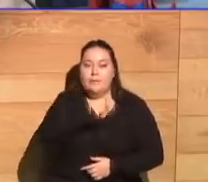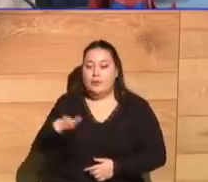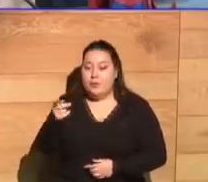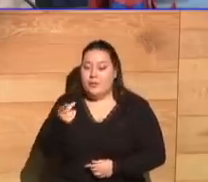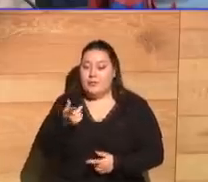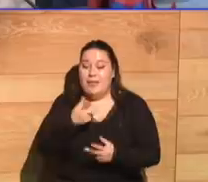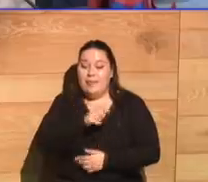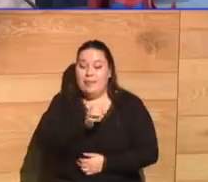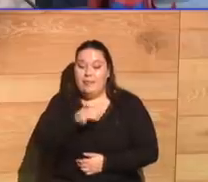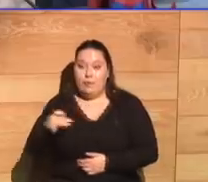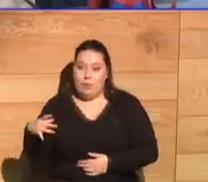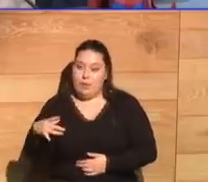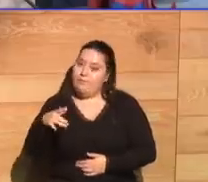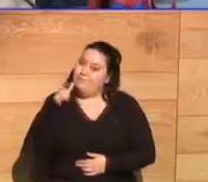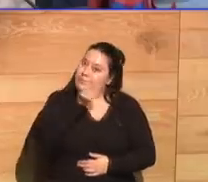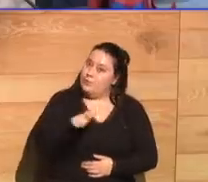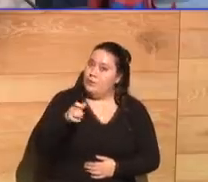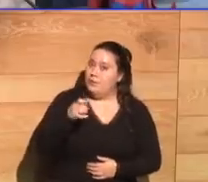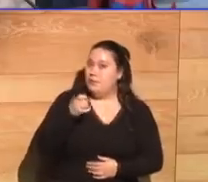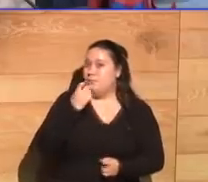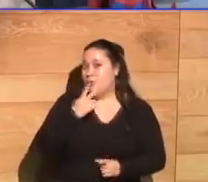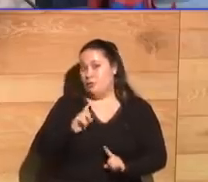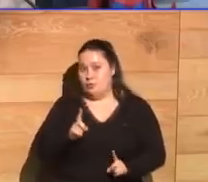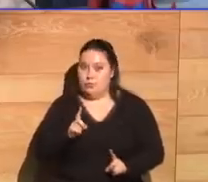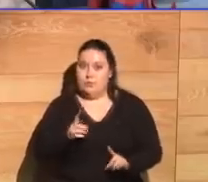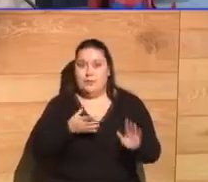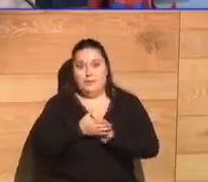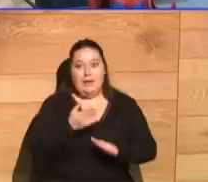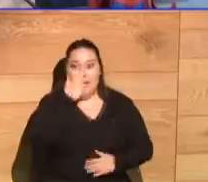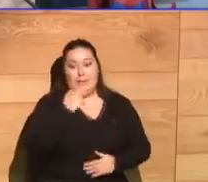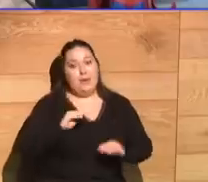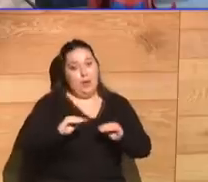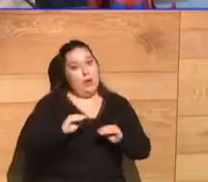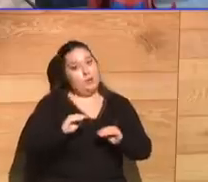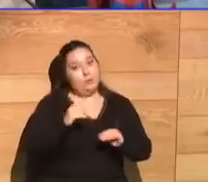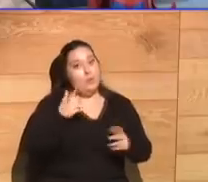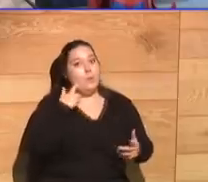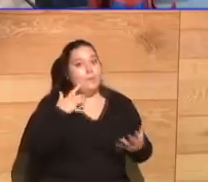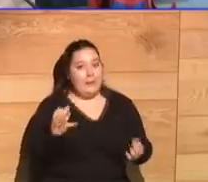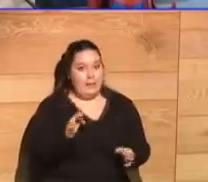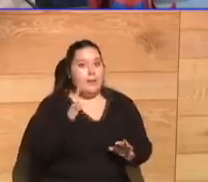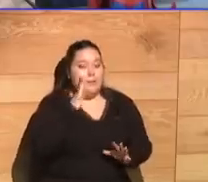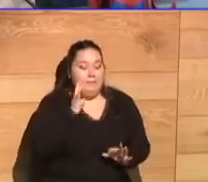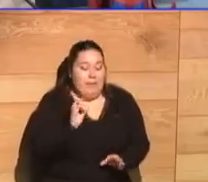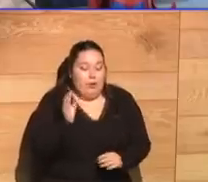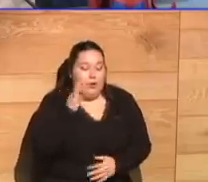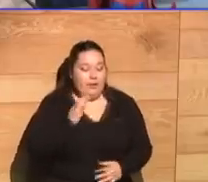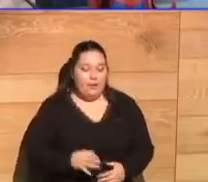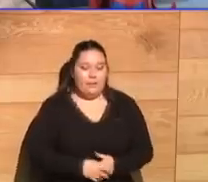era gente a la que se le debiera vale. deber dinero. O sea, que sus piernas estaban en peligro, ¿no? Claro, ellos pedían dinero por todas partes y, de hecho,